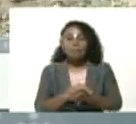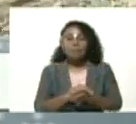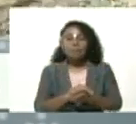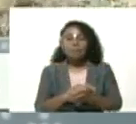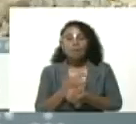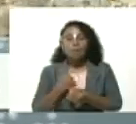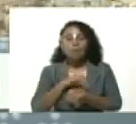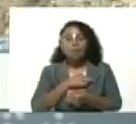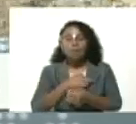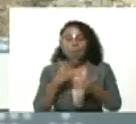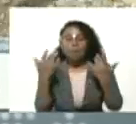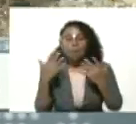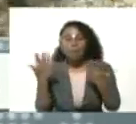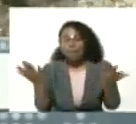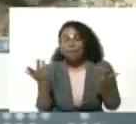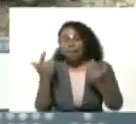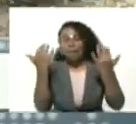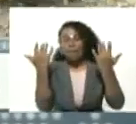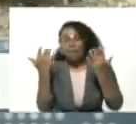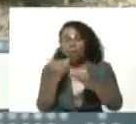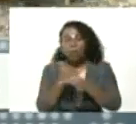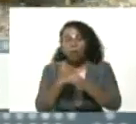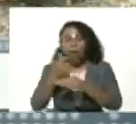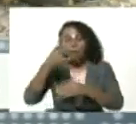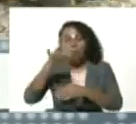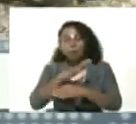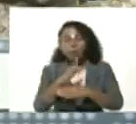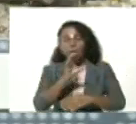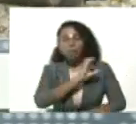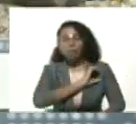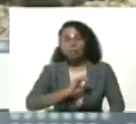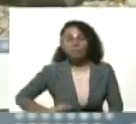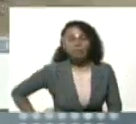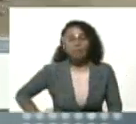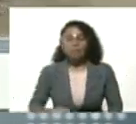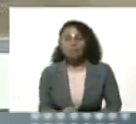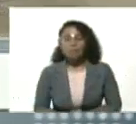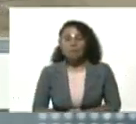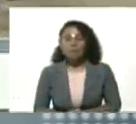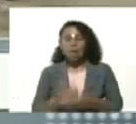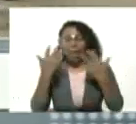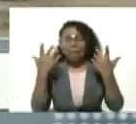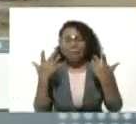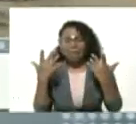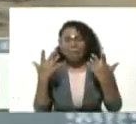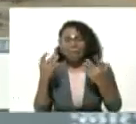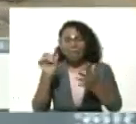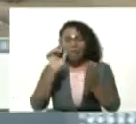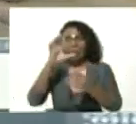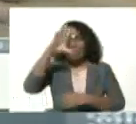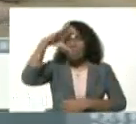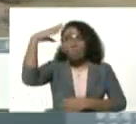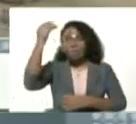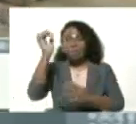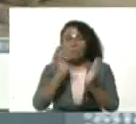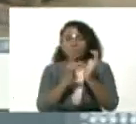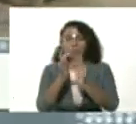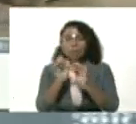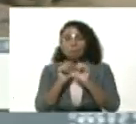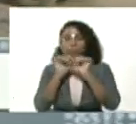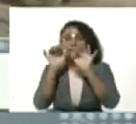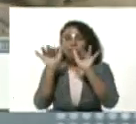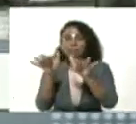nuestra mano que es la mano del pueblo cristiano, la mano de Cristo Redentor, con sus